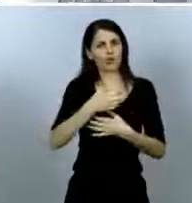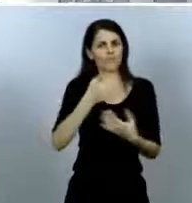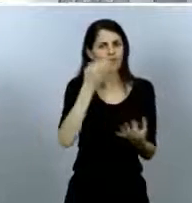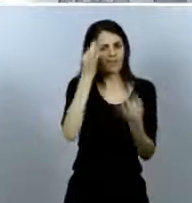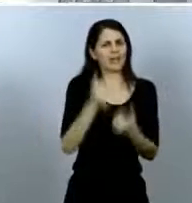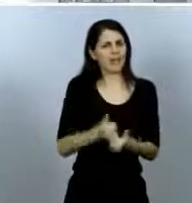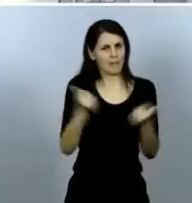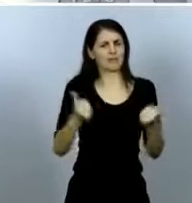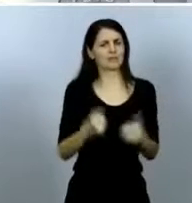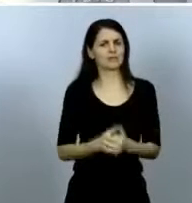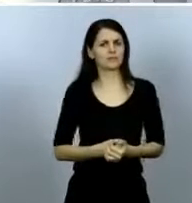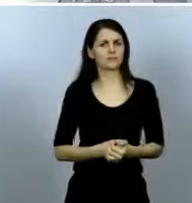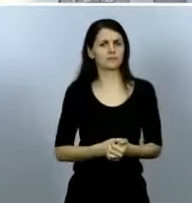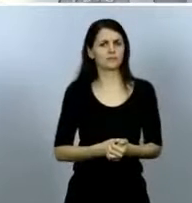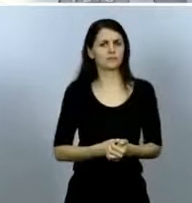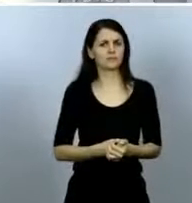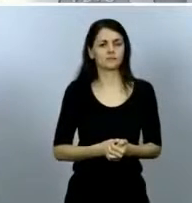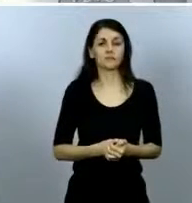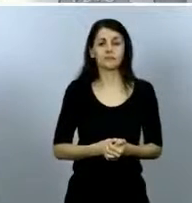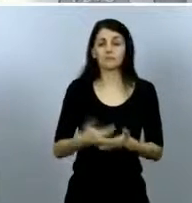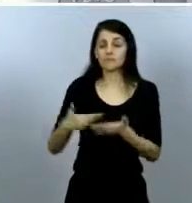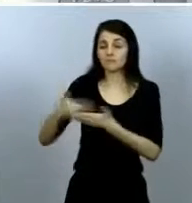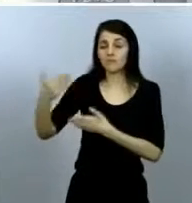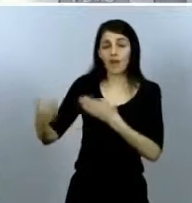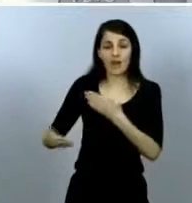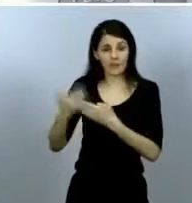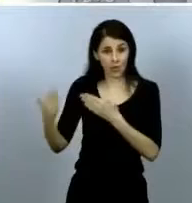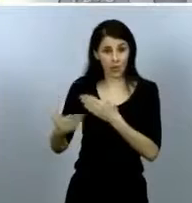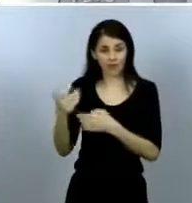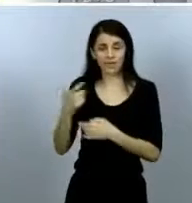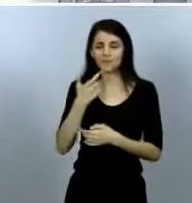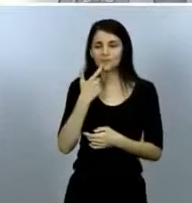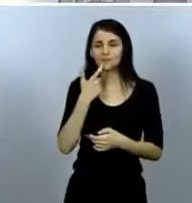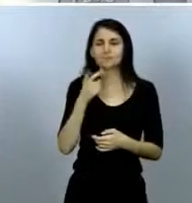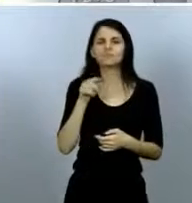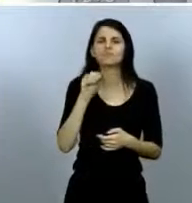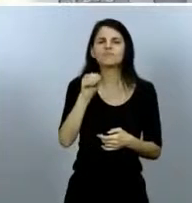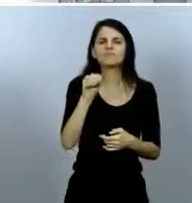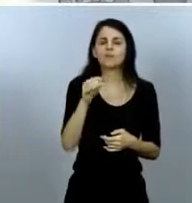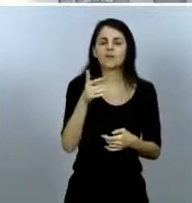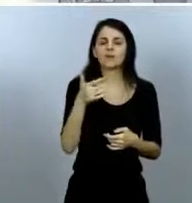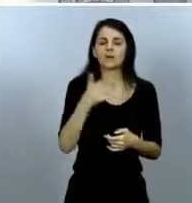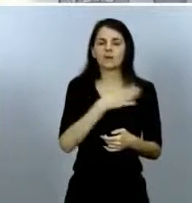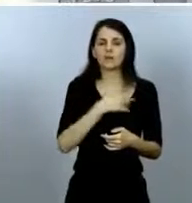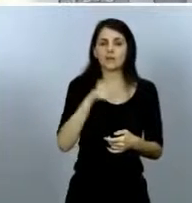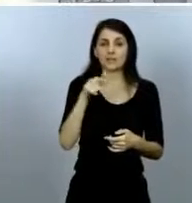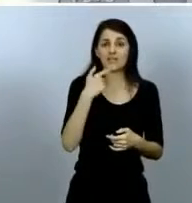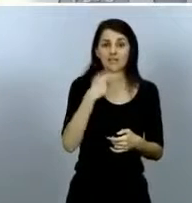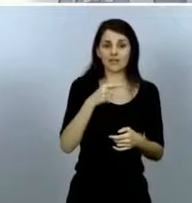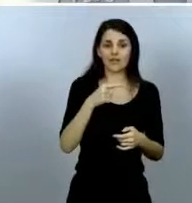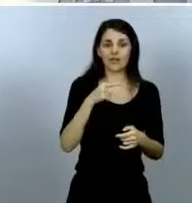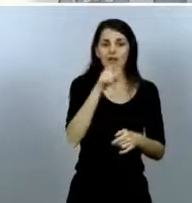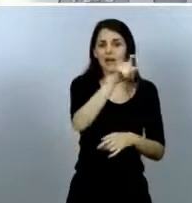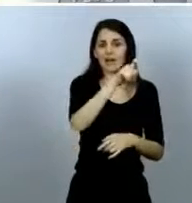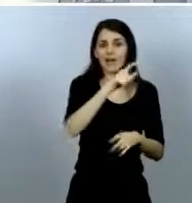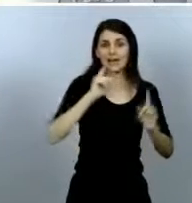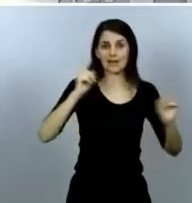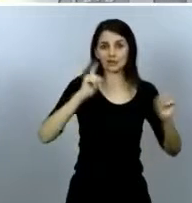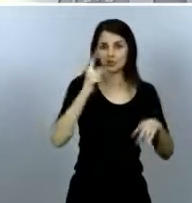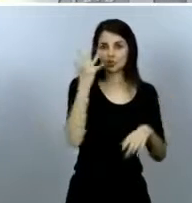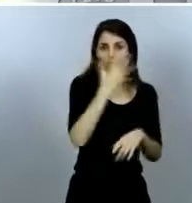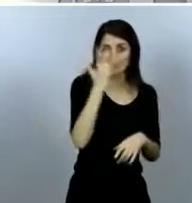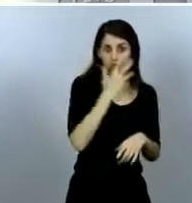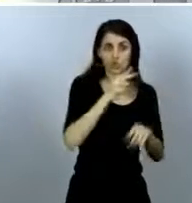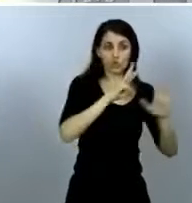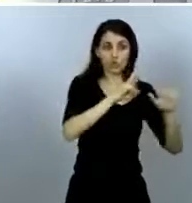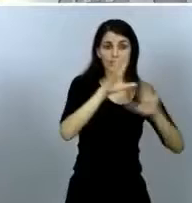la vanguardia le pregunta hace unos días nos dijo que se estaban haciendo peces al 85% de los casos sospechosos en la atención primaria y el 100%